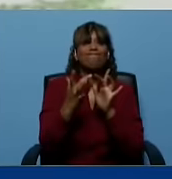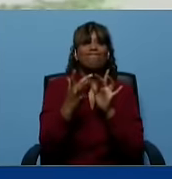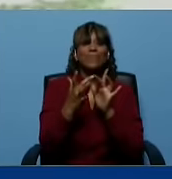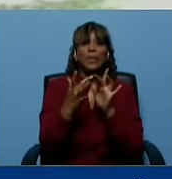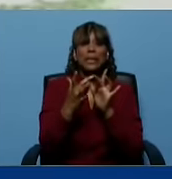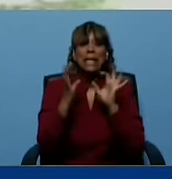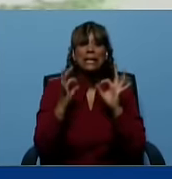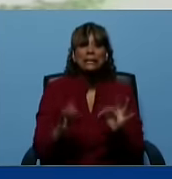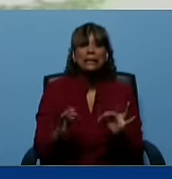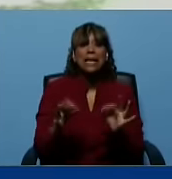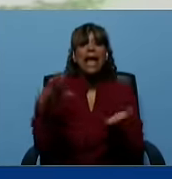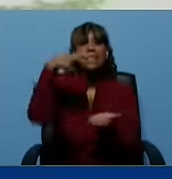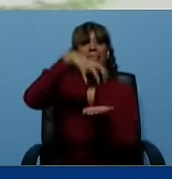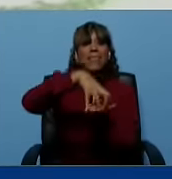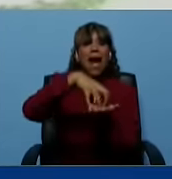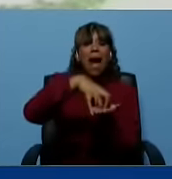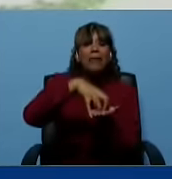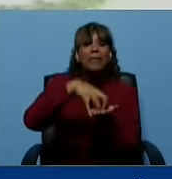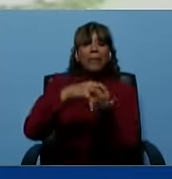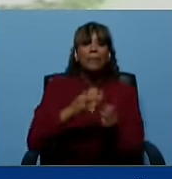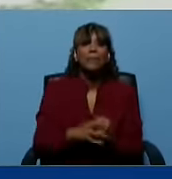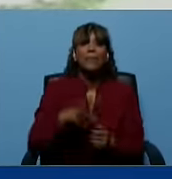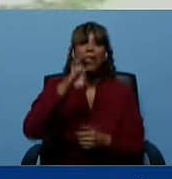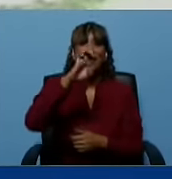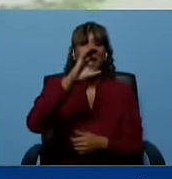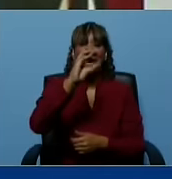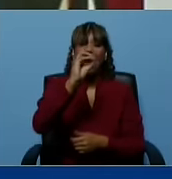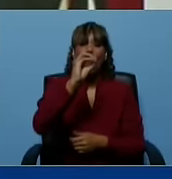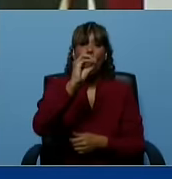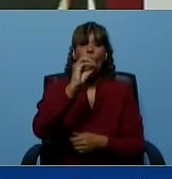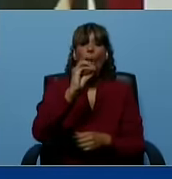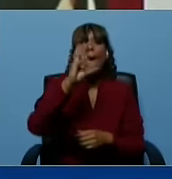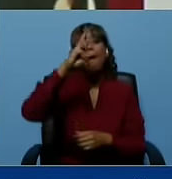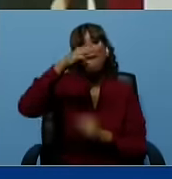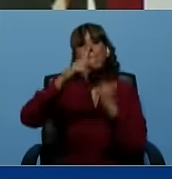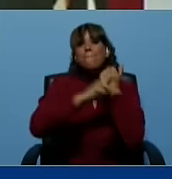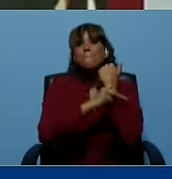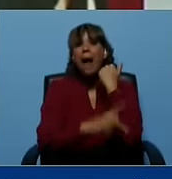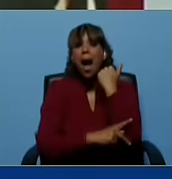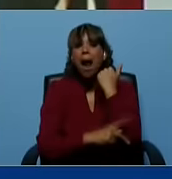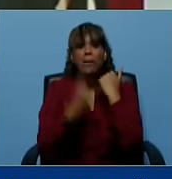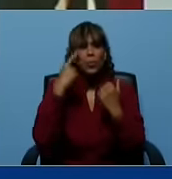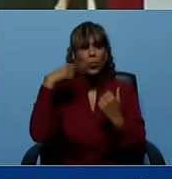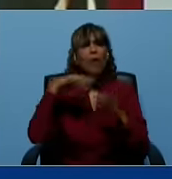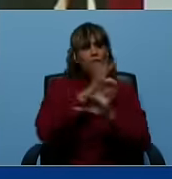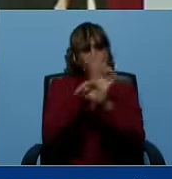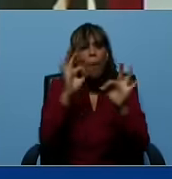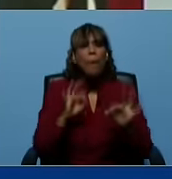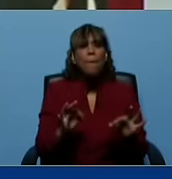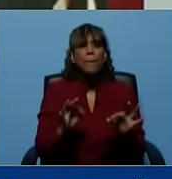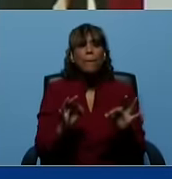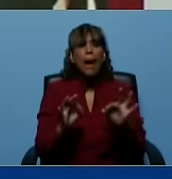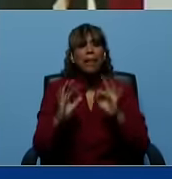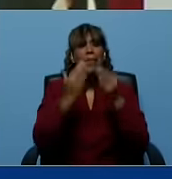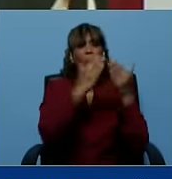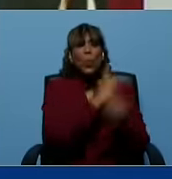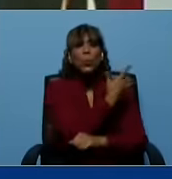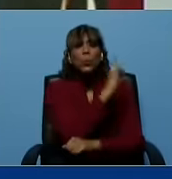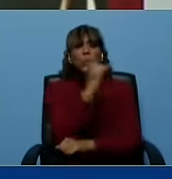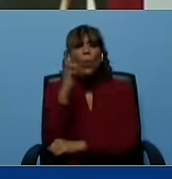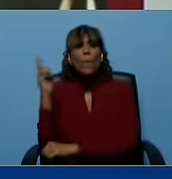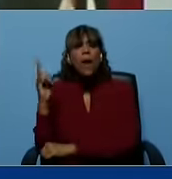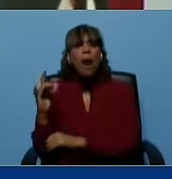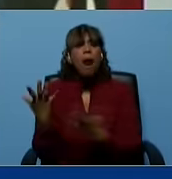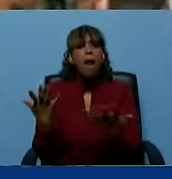precisamente a un ecoparque. Adelsi, esto forma parte de los ecoparques. Vamos a hablar de esto. Tiene